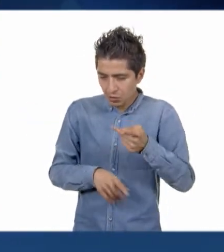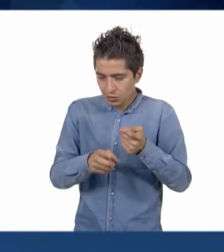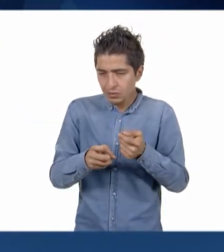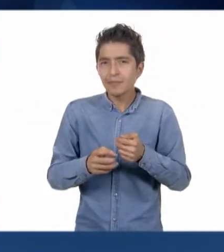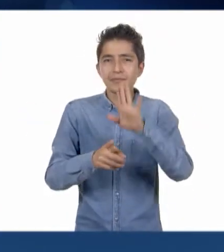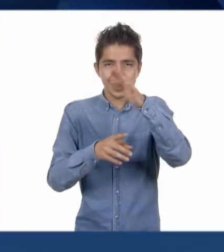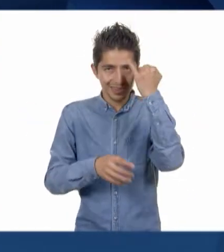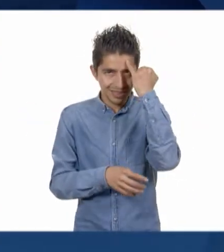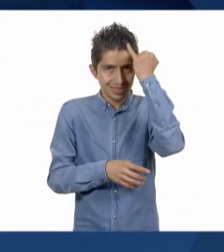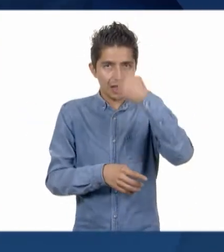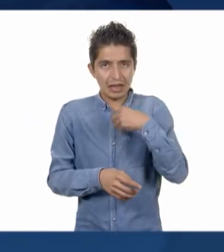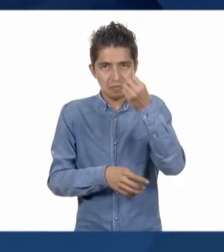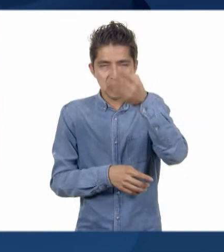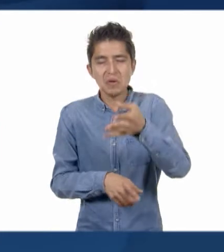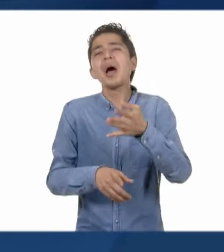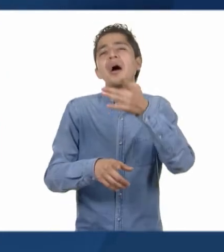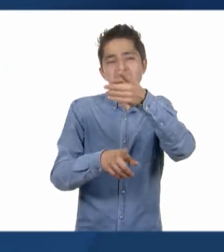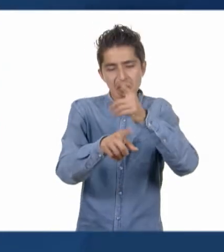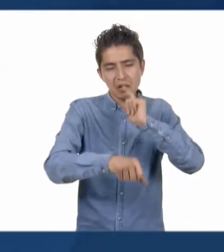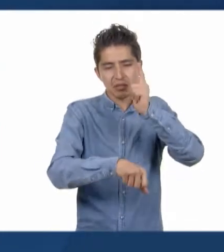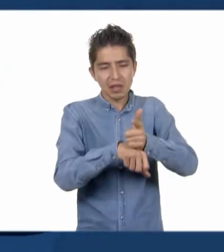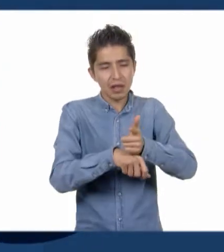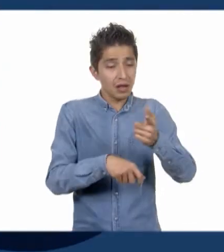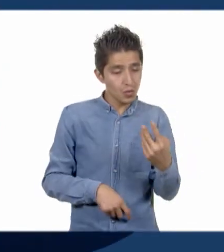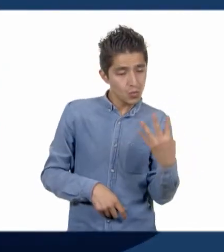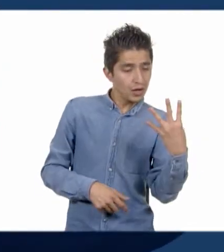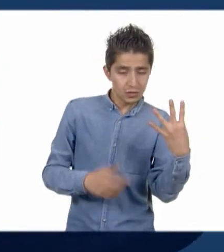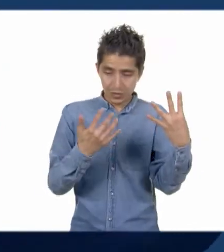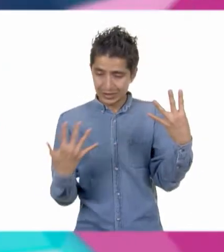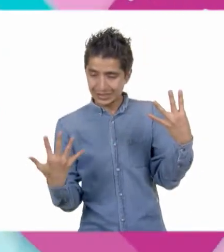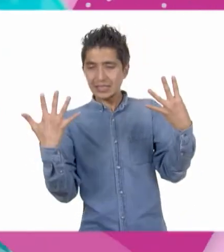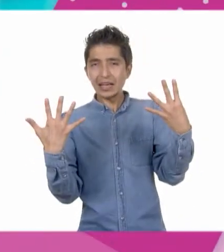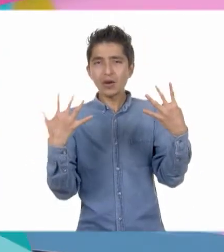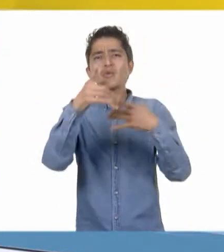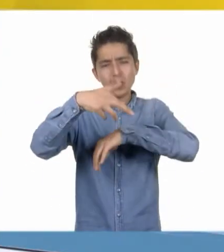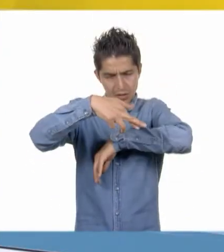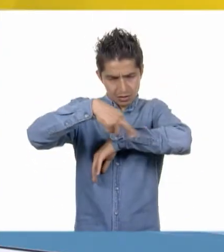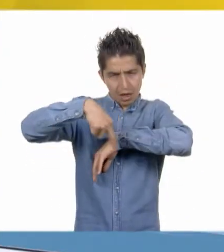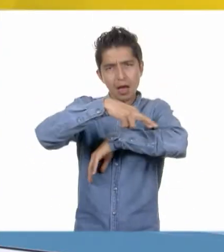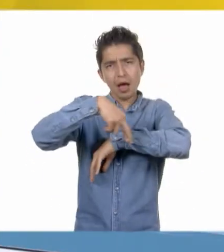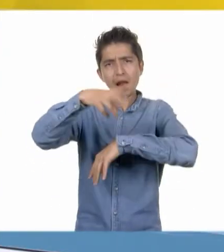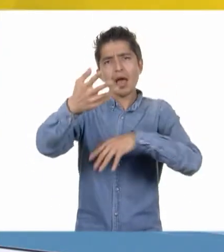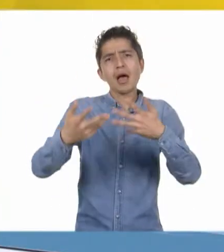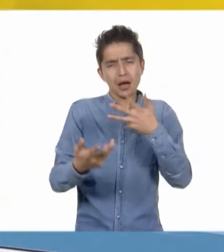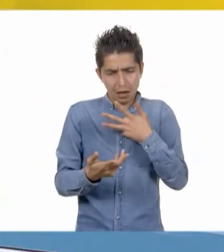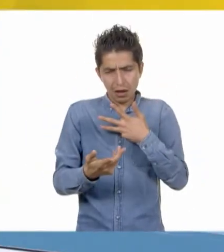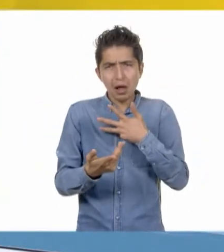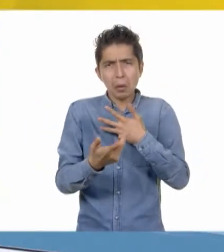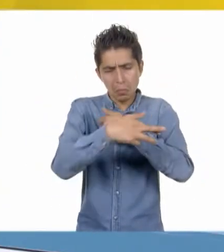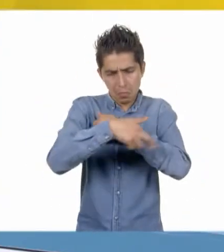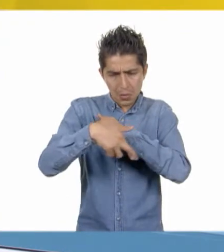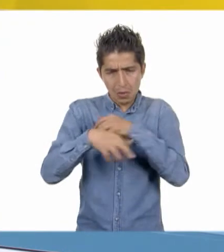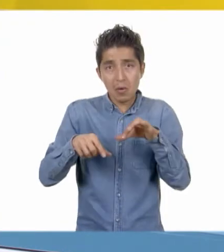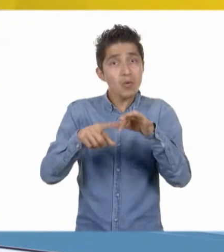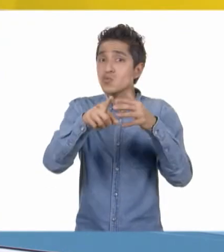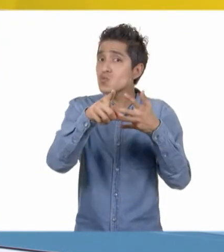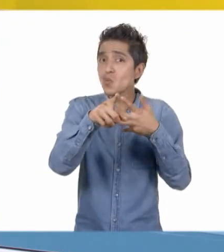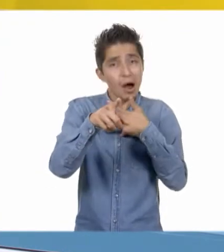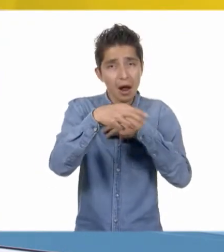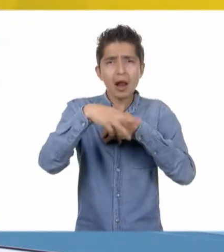Para identificar algunos números entre el 4 y el 5, tomen su regla. Si no tienen una a la mano, pueden observar la